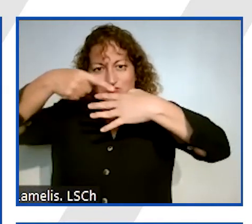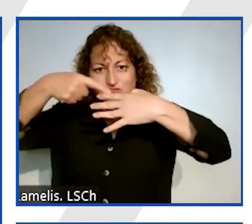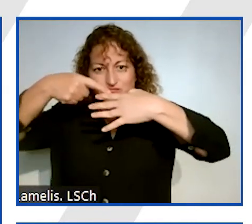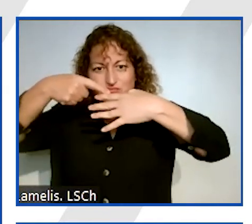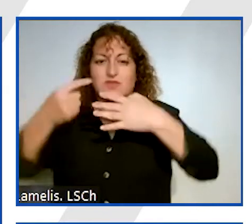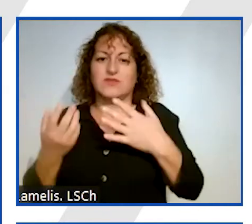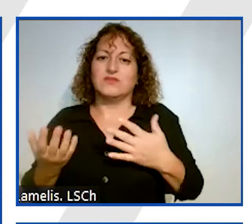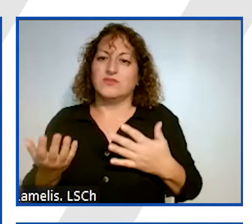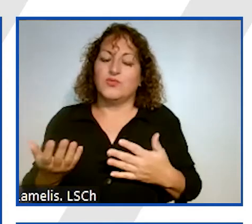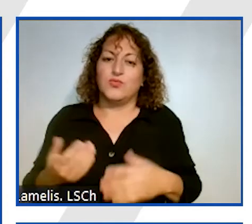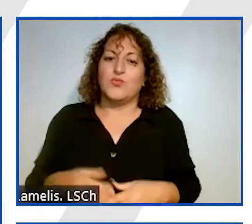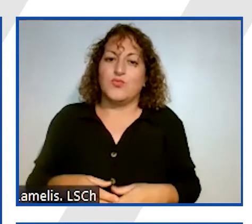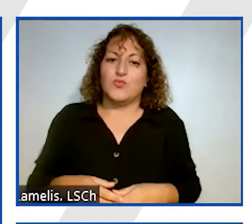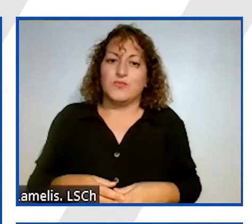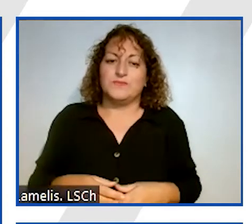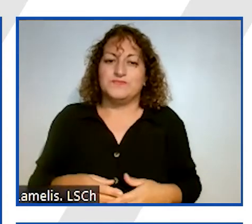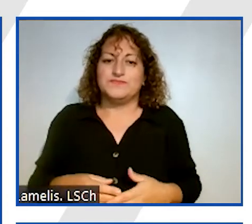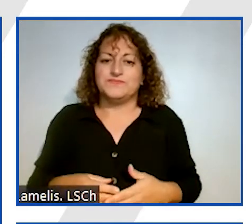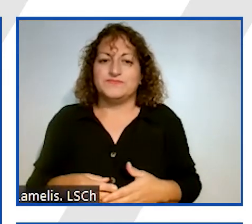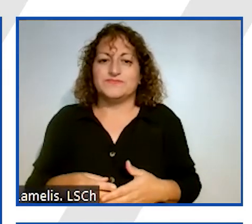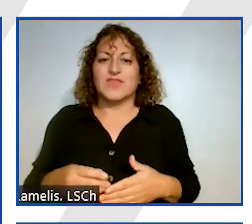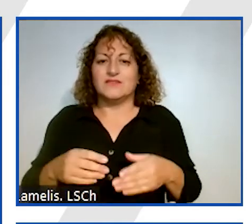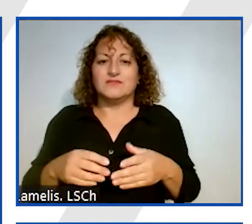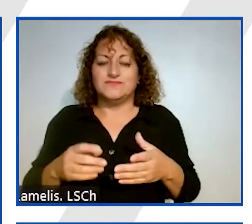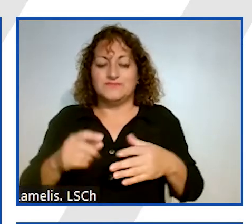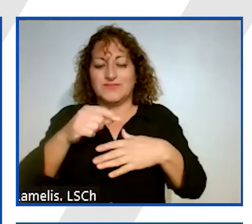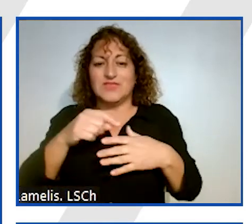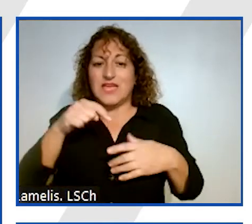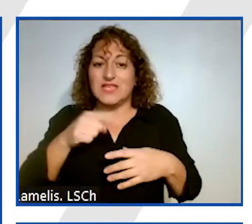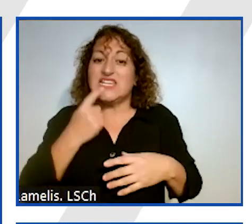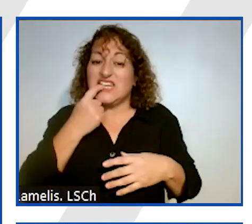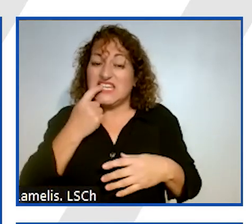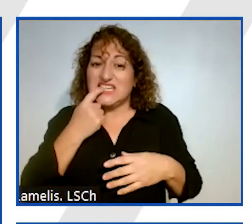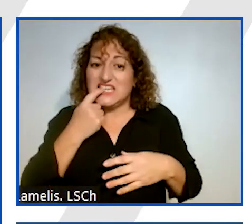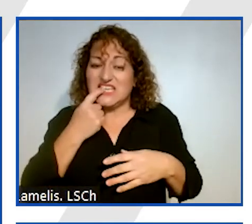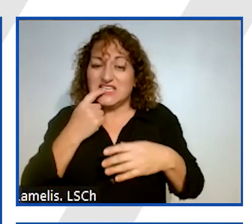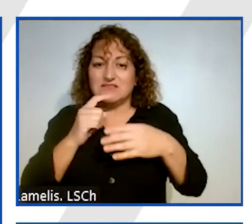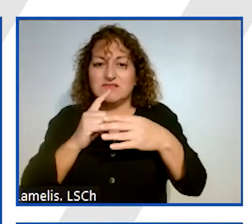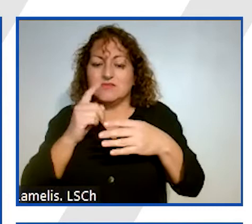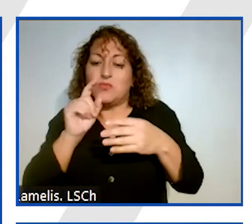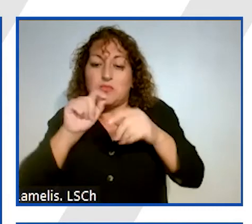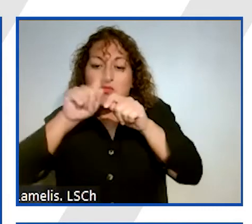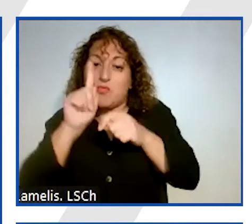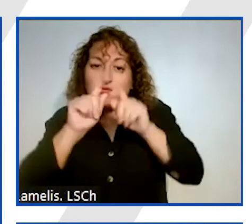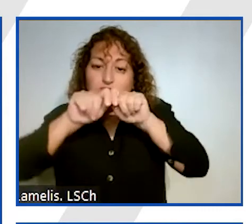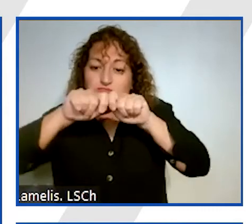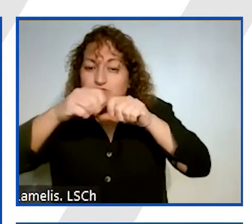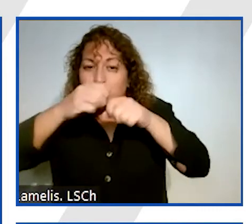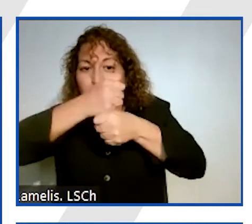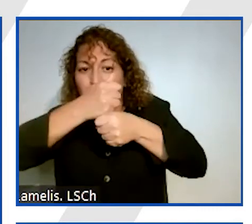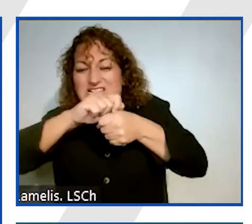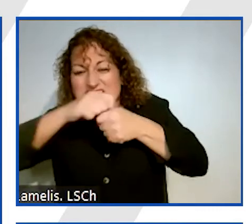hilera, una fila completa embrionaria de dientes que van a regenerarse a pedido. Si se me cae uno, voy a mover toda